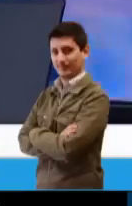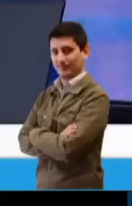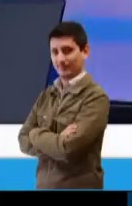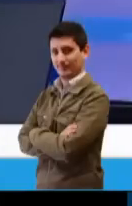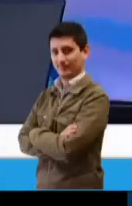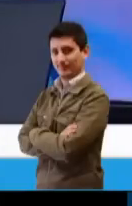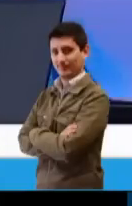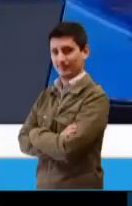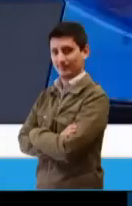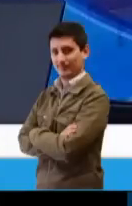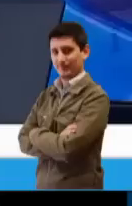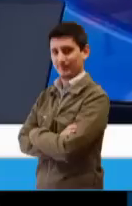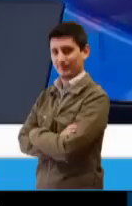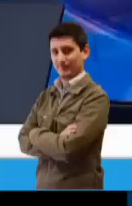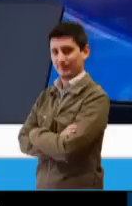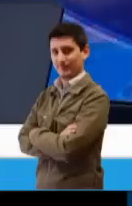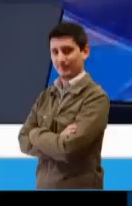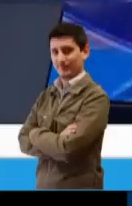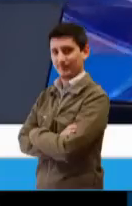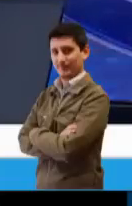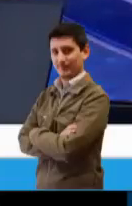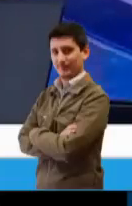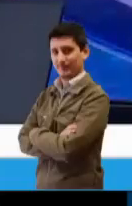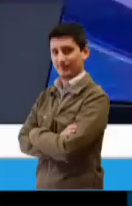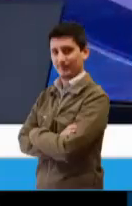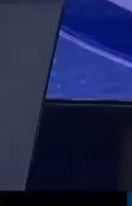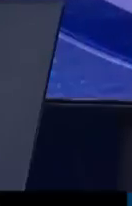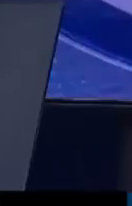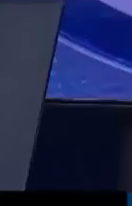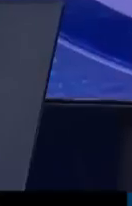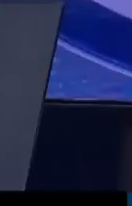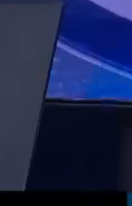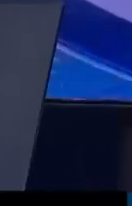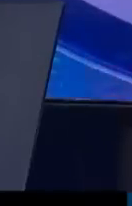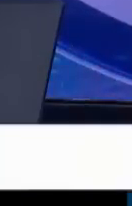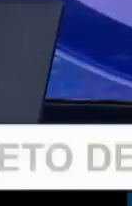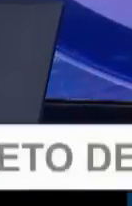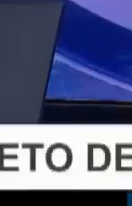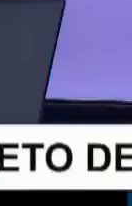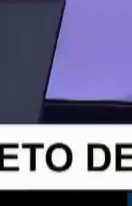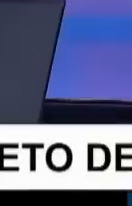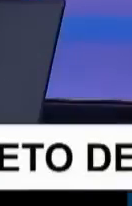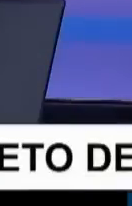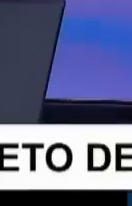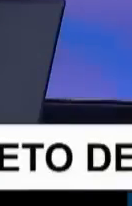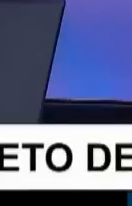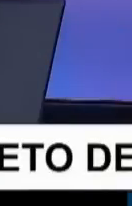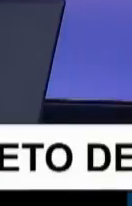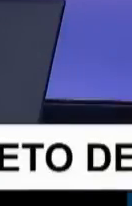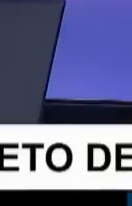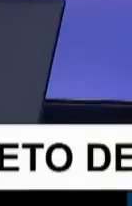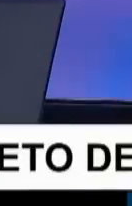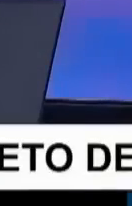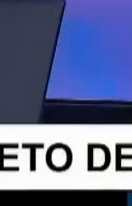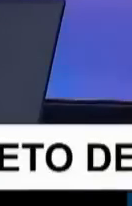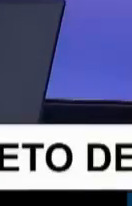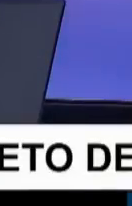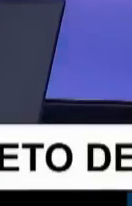saquen por ese motivo. Pero todo lo demás que se ha esgrimido como causa llama mucho la